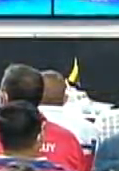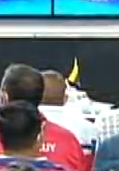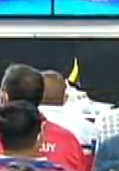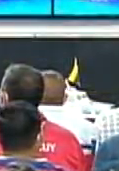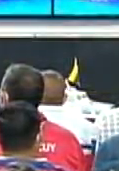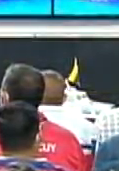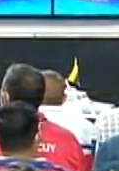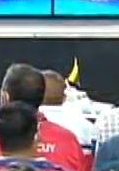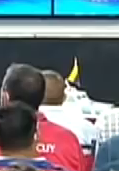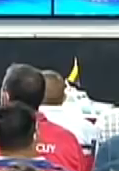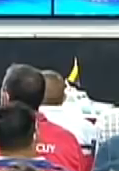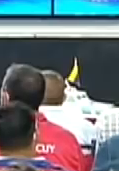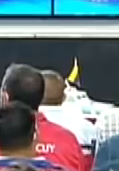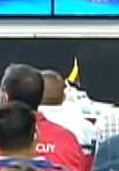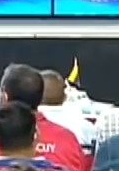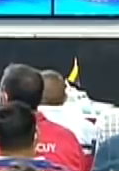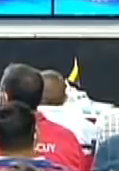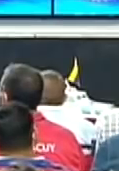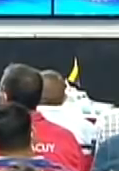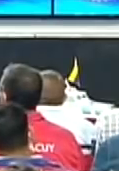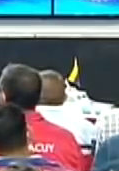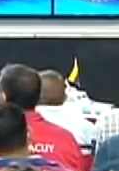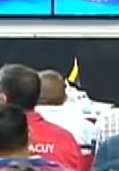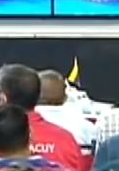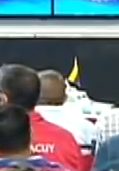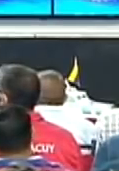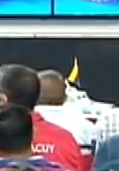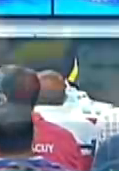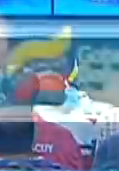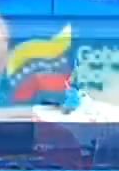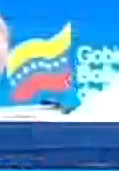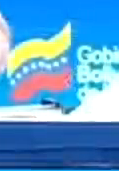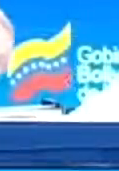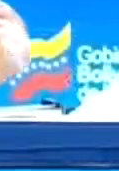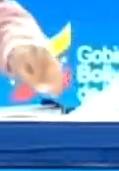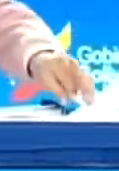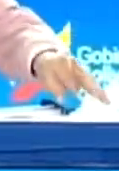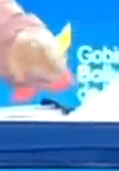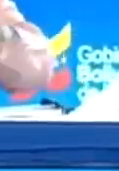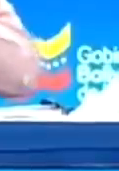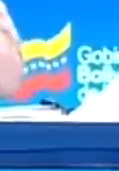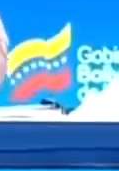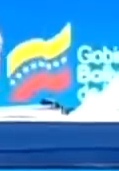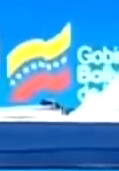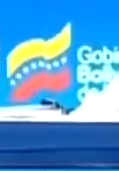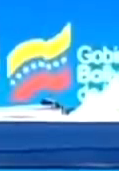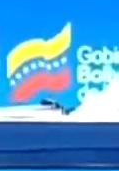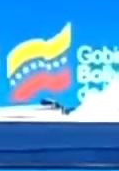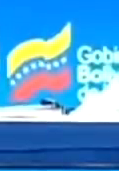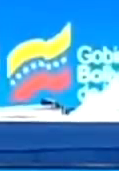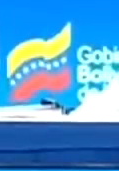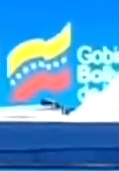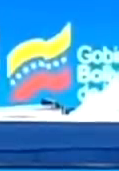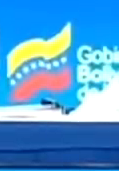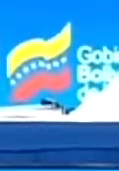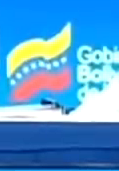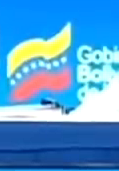muy feliz de estar invitado a este acto de instalación